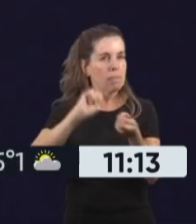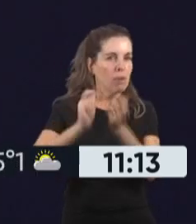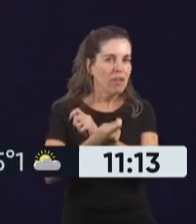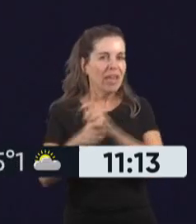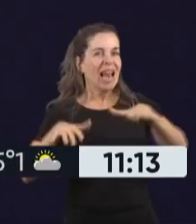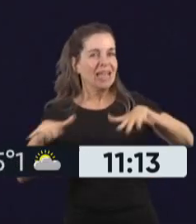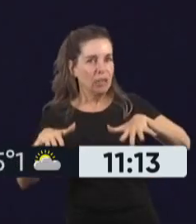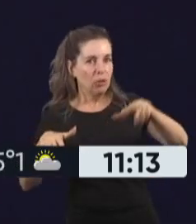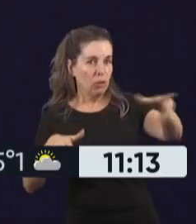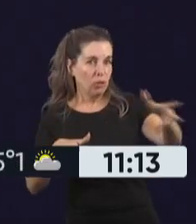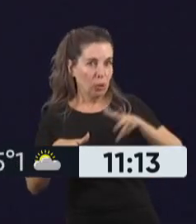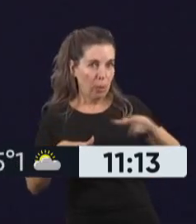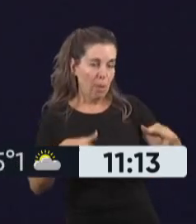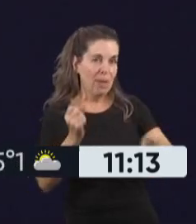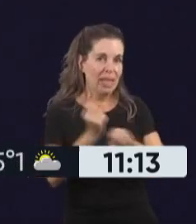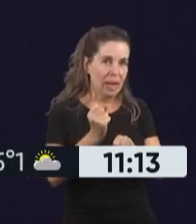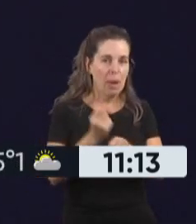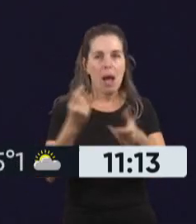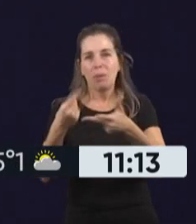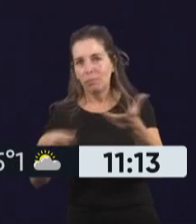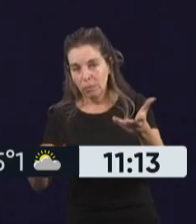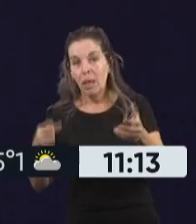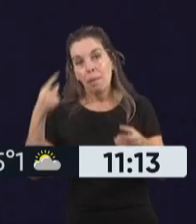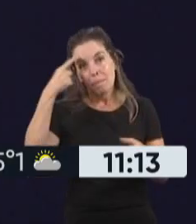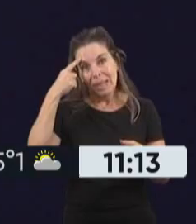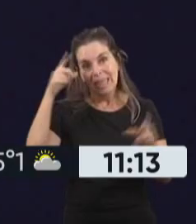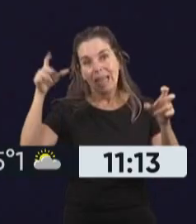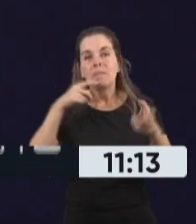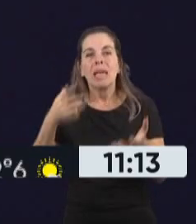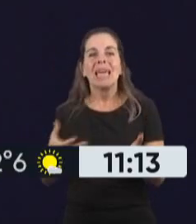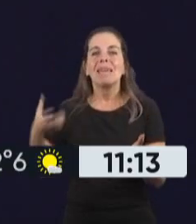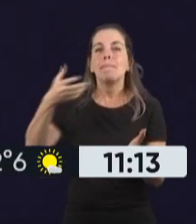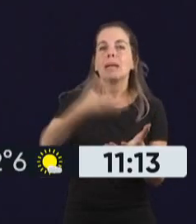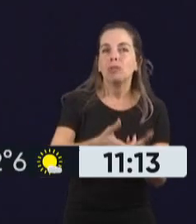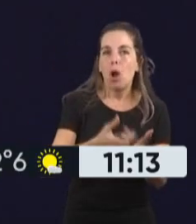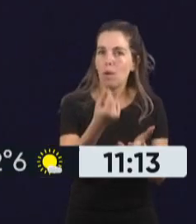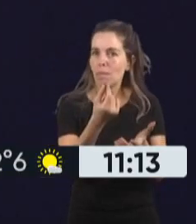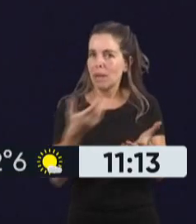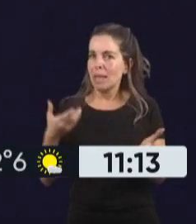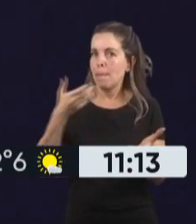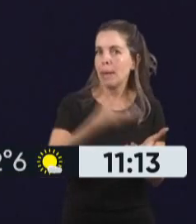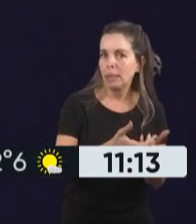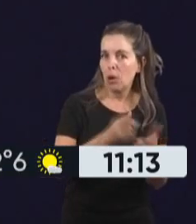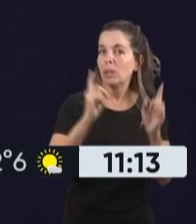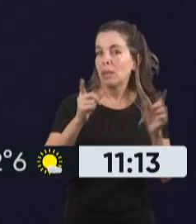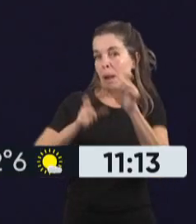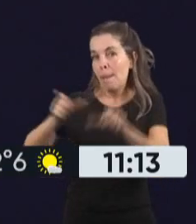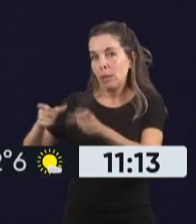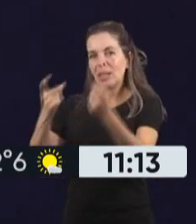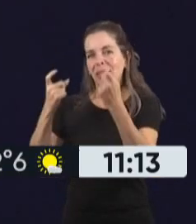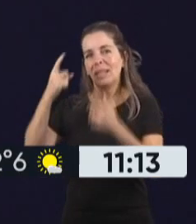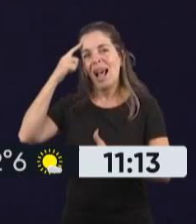que yo te agrego, que es el nivel de inversión y el nivel de capacitación de la gente, ¿no? Son